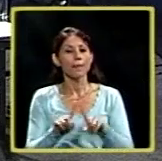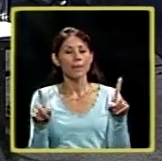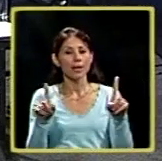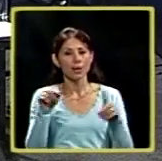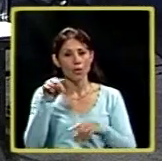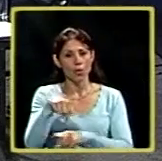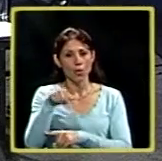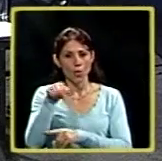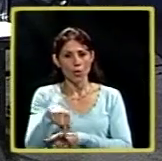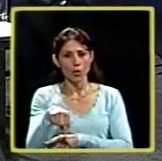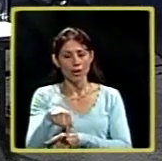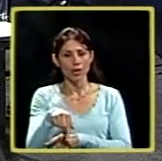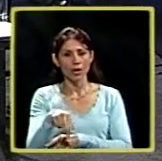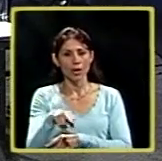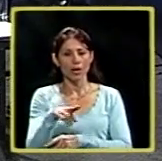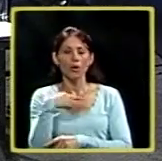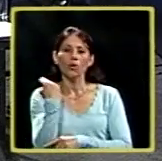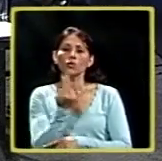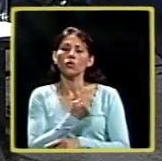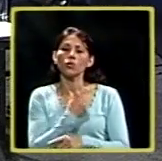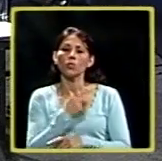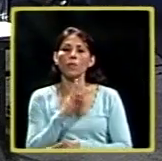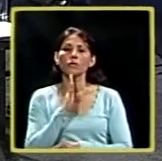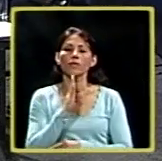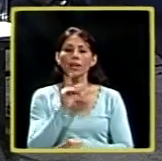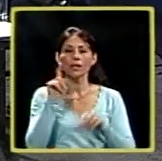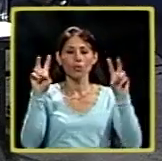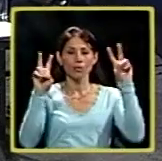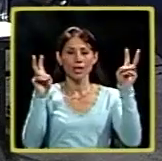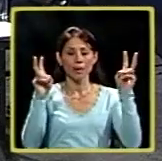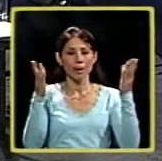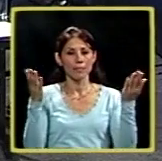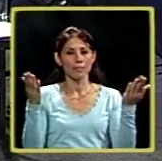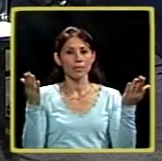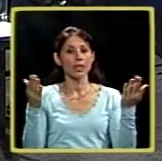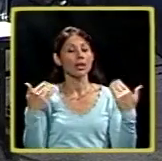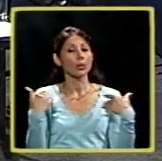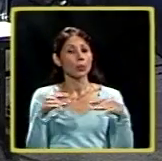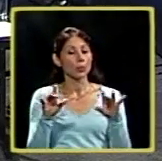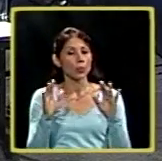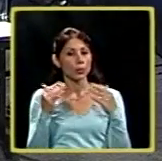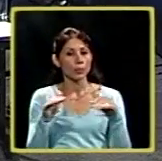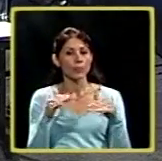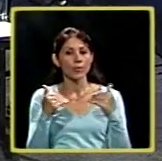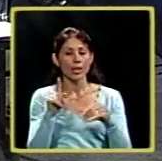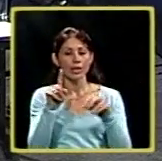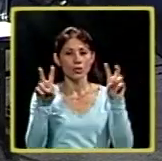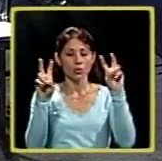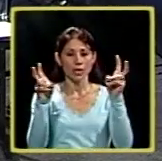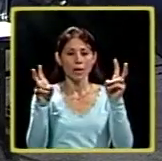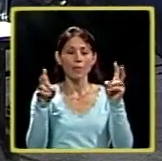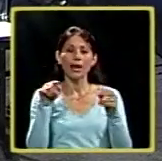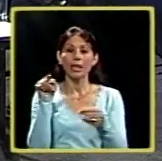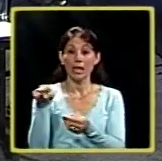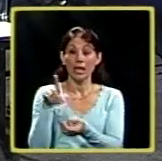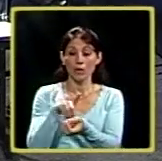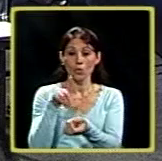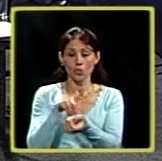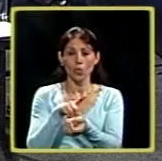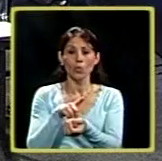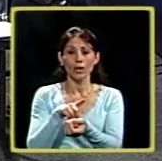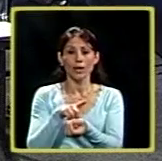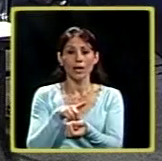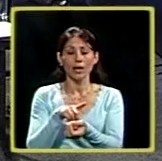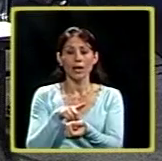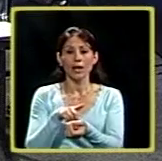a relacionar con un tema que a mi gusto se las trae y que es un tema sobre el cual el doctor Miranda